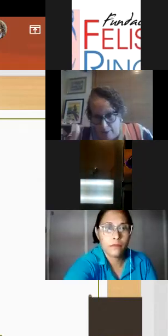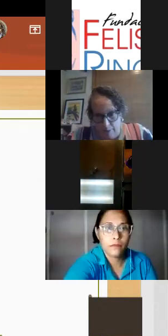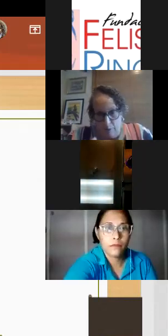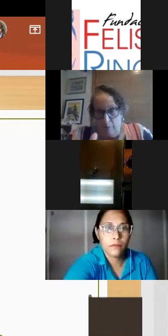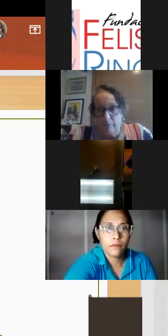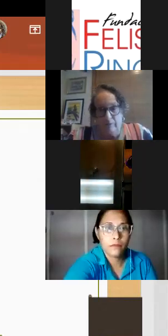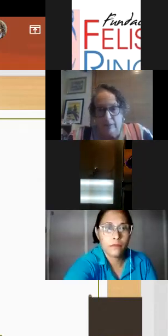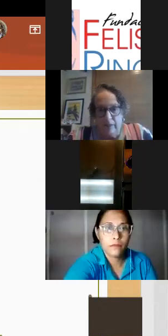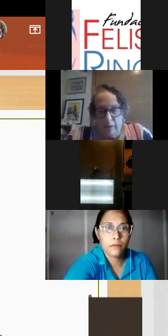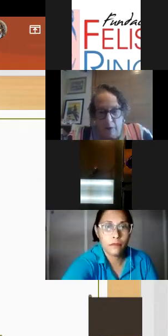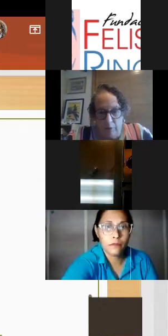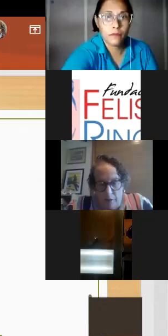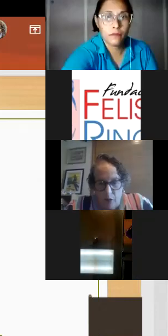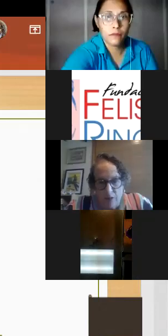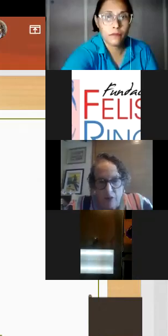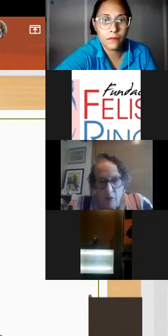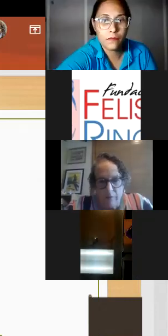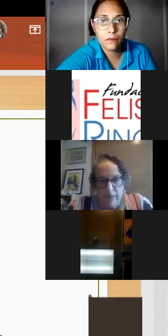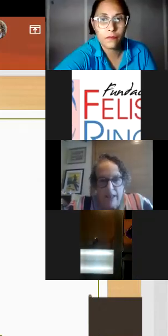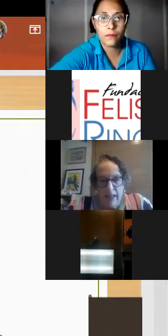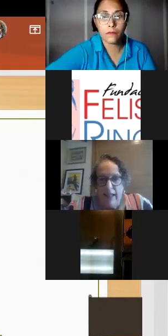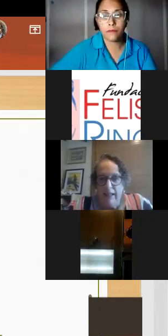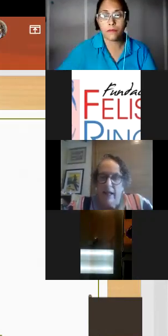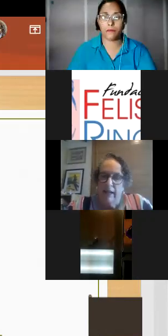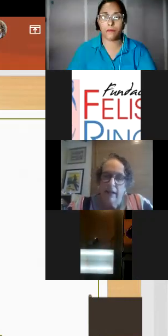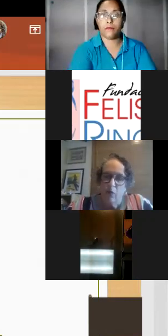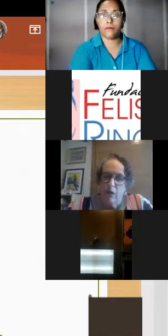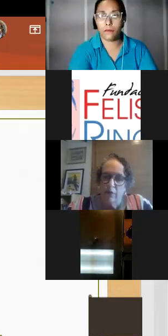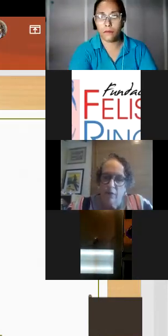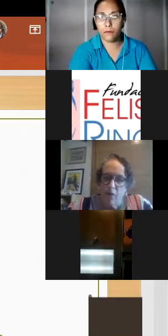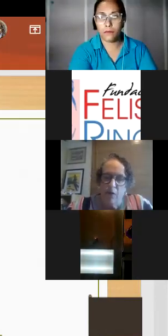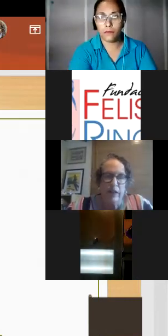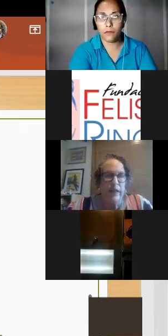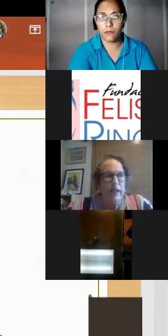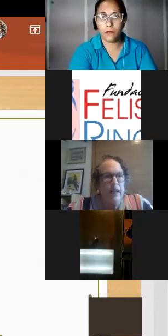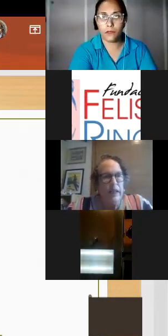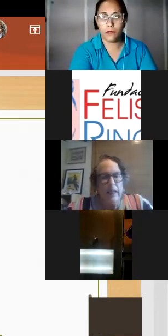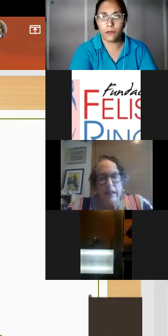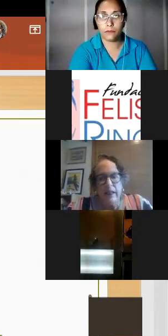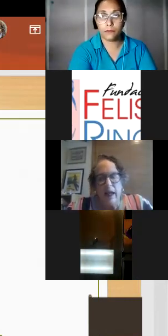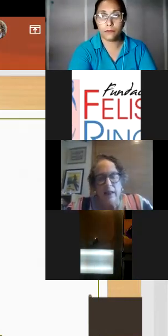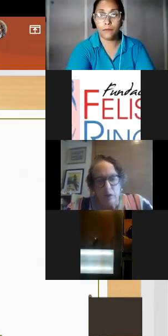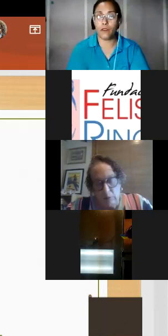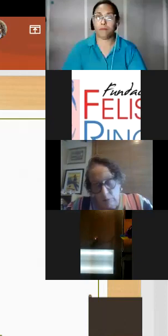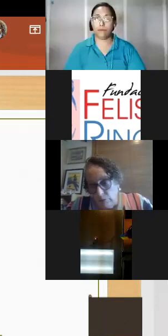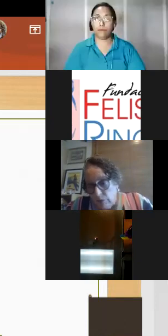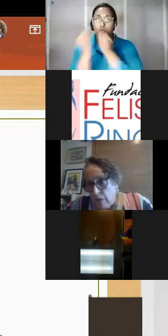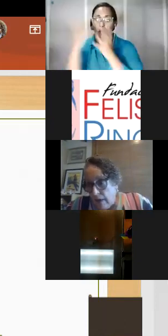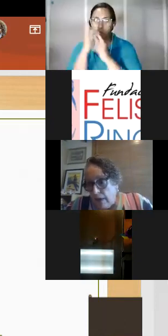obviamente la formación, darle un enfoque